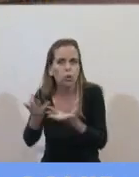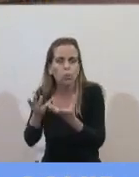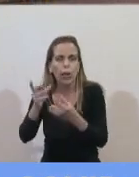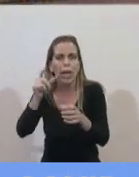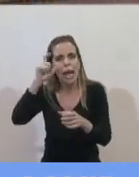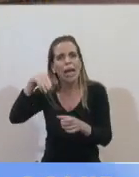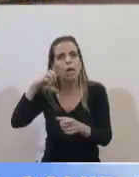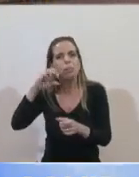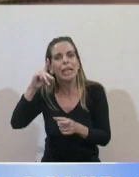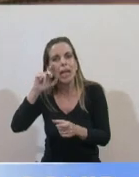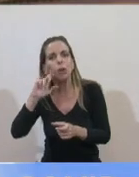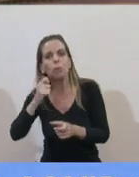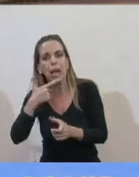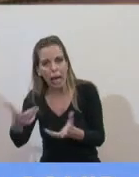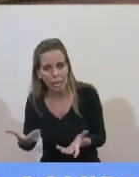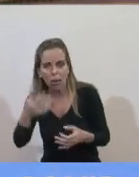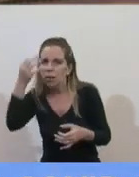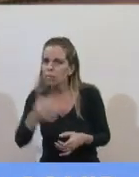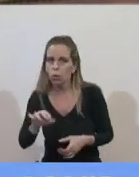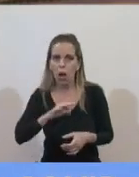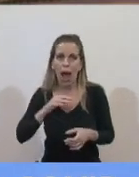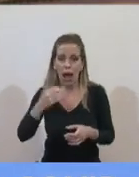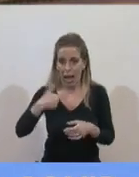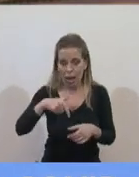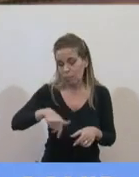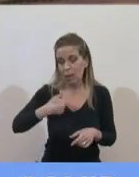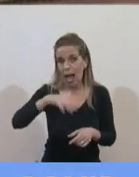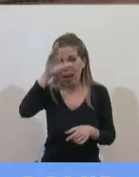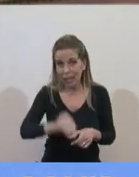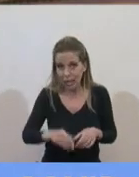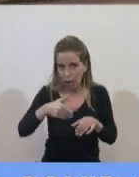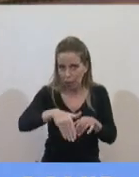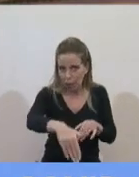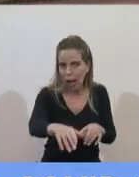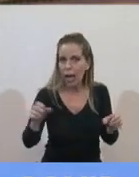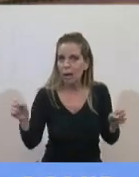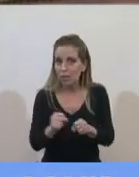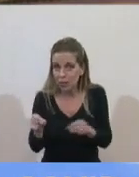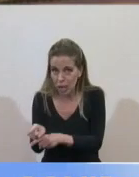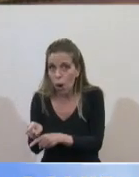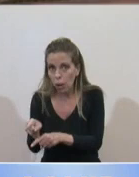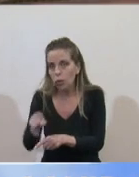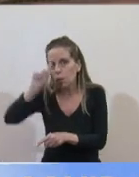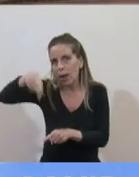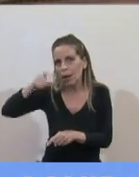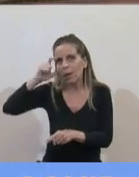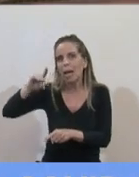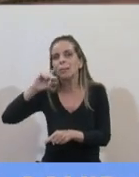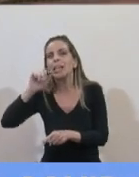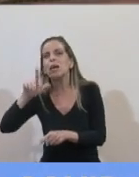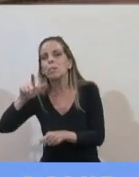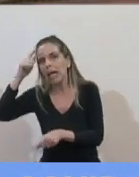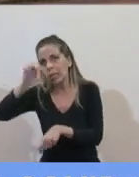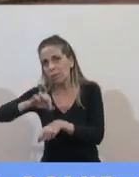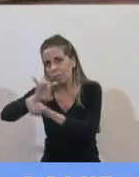probable que argentina producto de que viene la temporada invernal vaya entrar en una sin de mya bueno me está pasando lo mismo tenemos por un lado